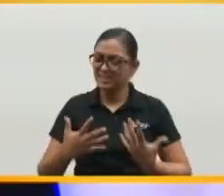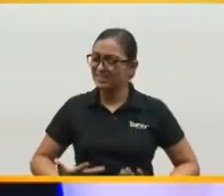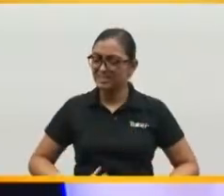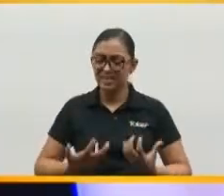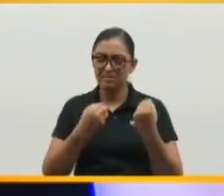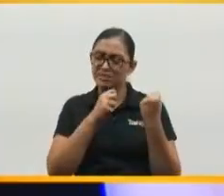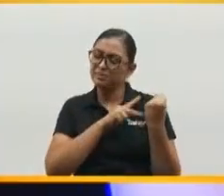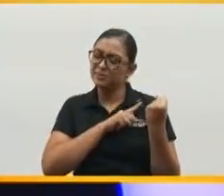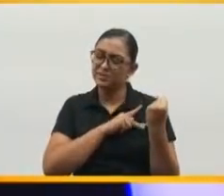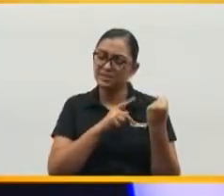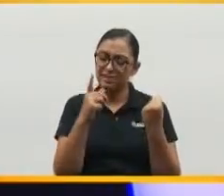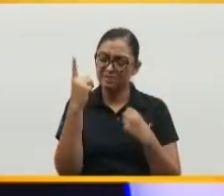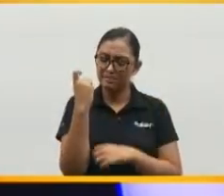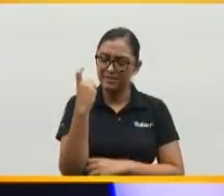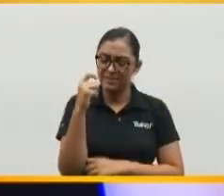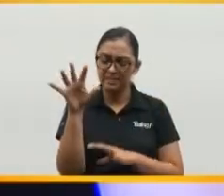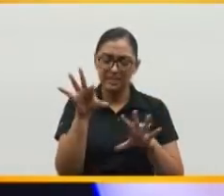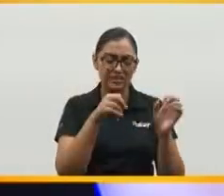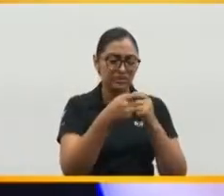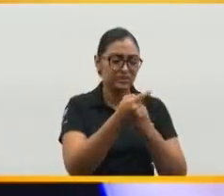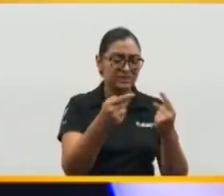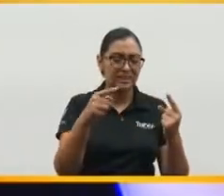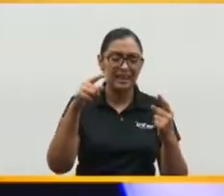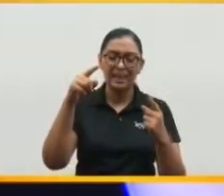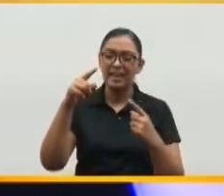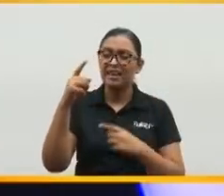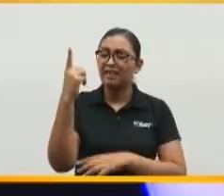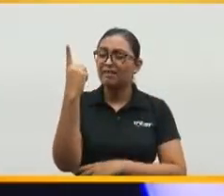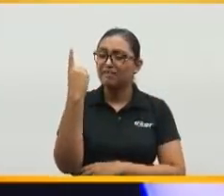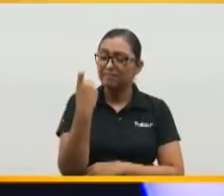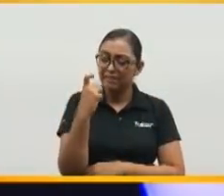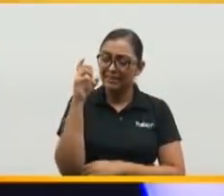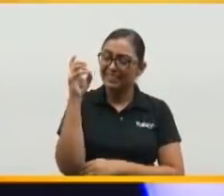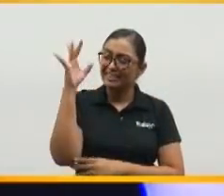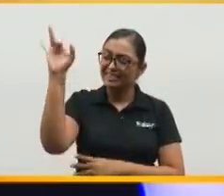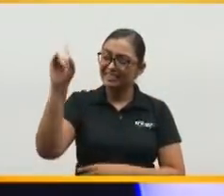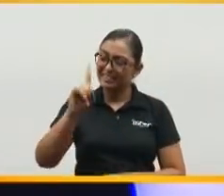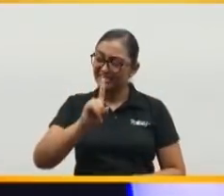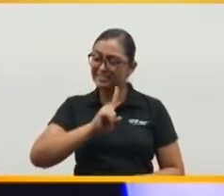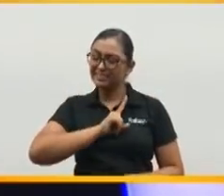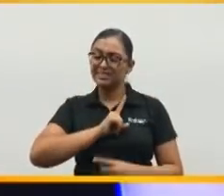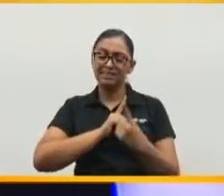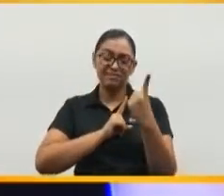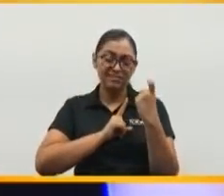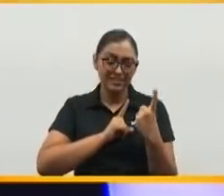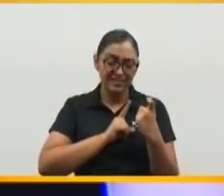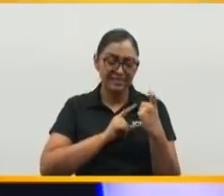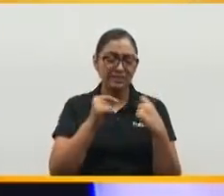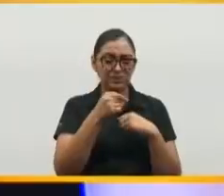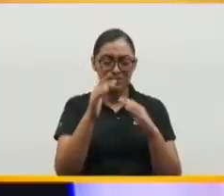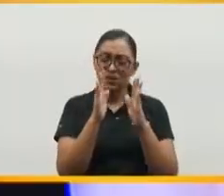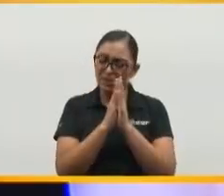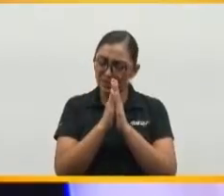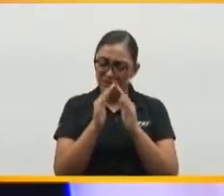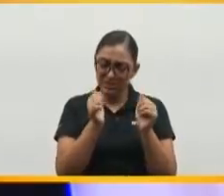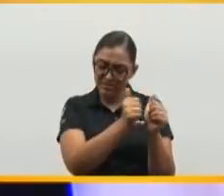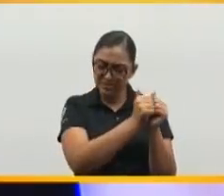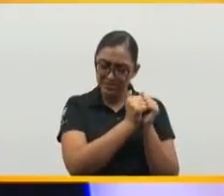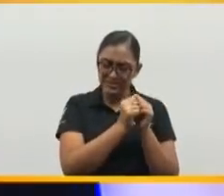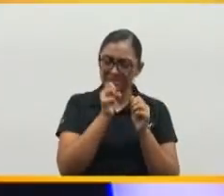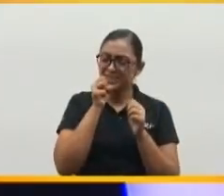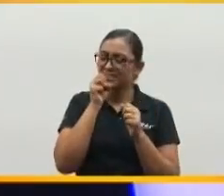amigo, usted que está acá sin Cristo, si nunca ha invitado a Jesús a su vida, ahí donde está, ¿por qué no ora conmigo y le dice: Señor